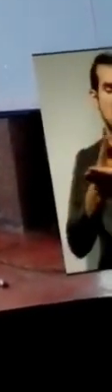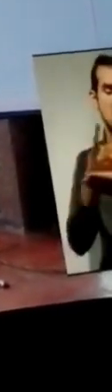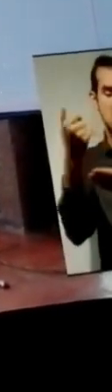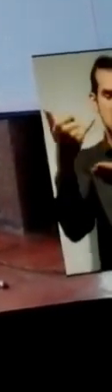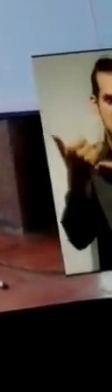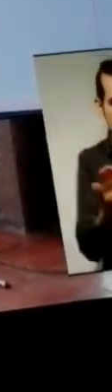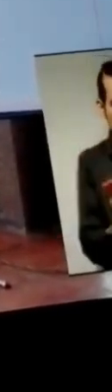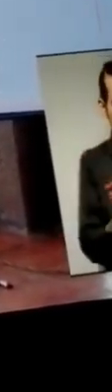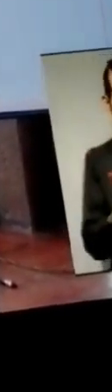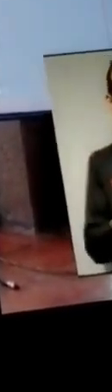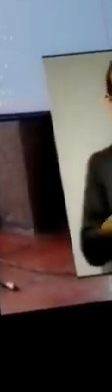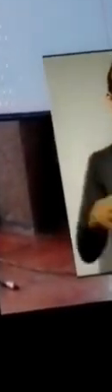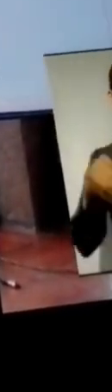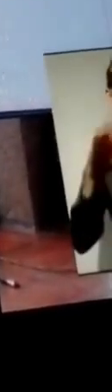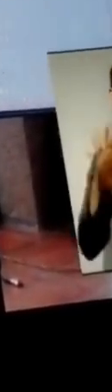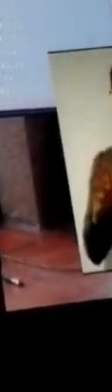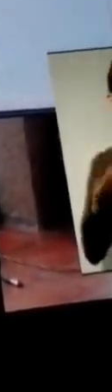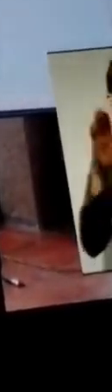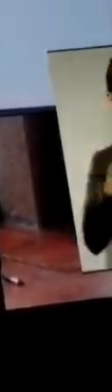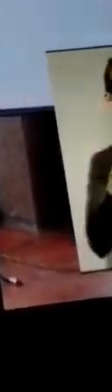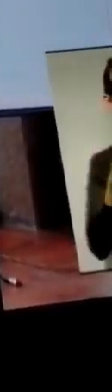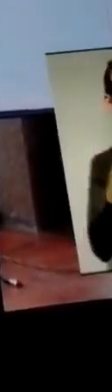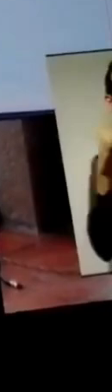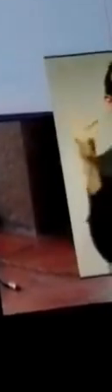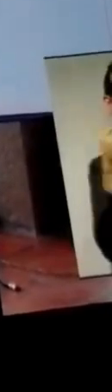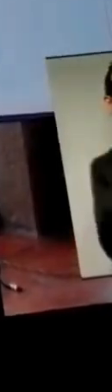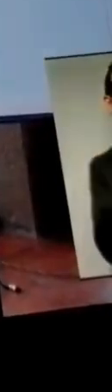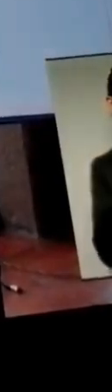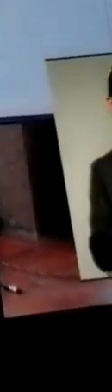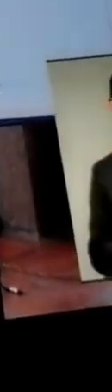ya pronto se van a licitar.